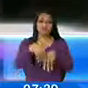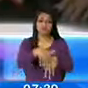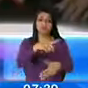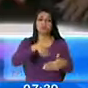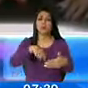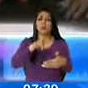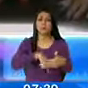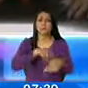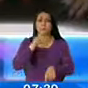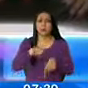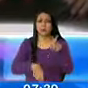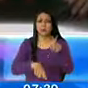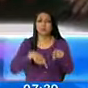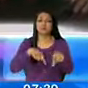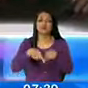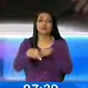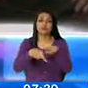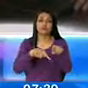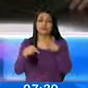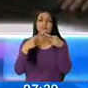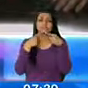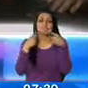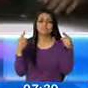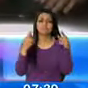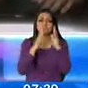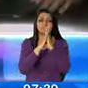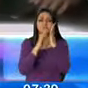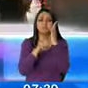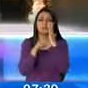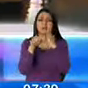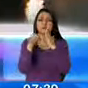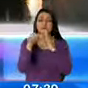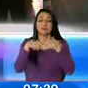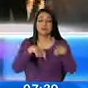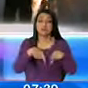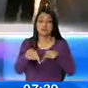públicos. Los transportistas hicieron un llamado al Ministerio de Transporte y Obras Públicas para que medie